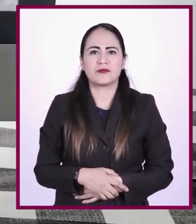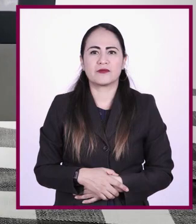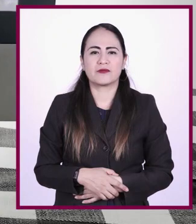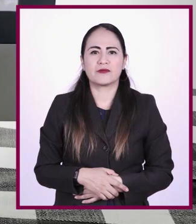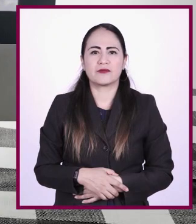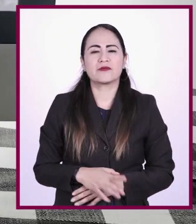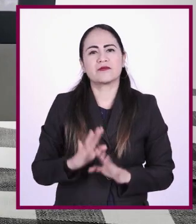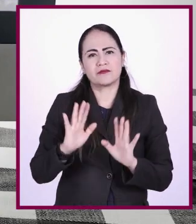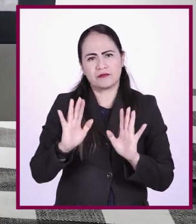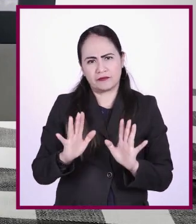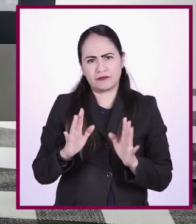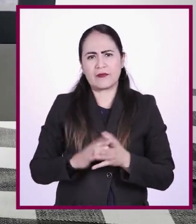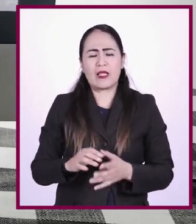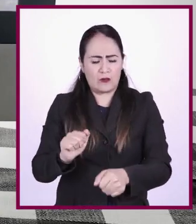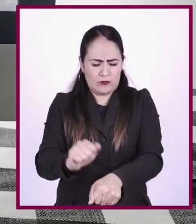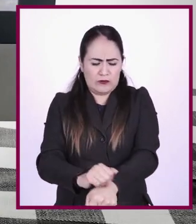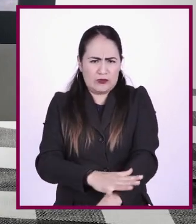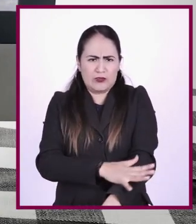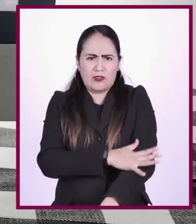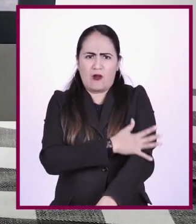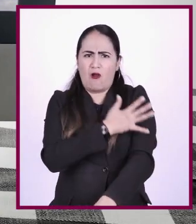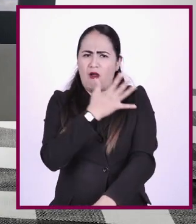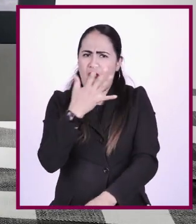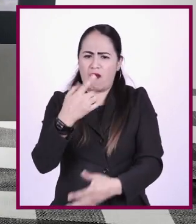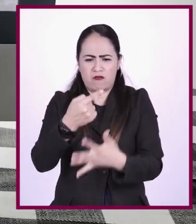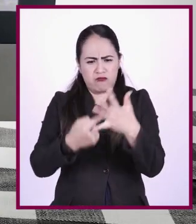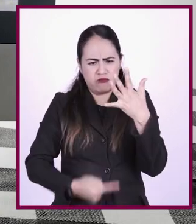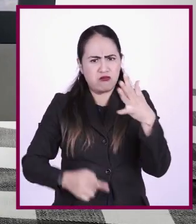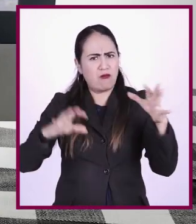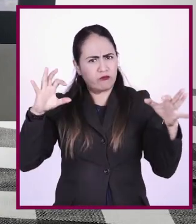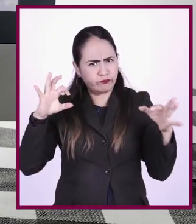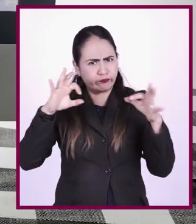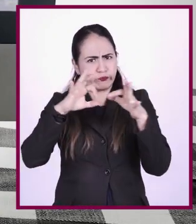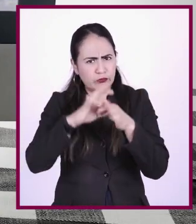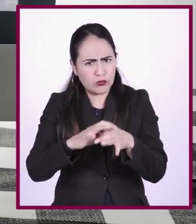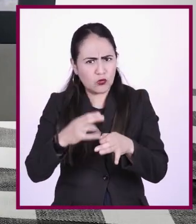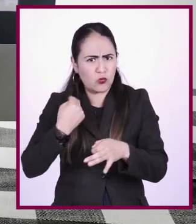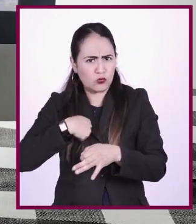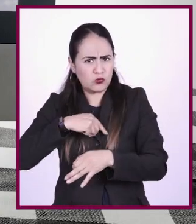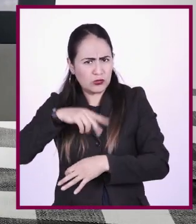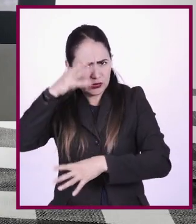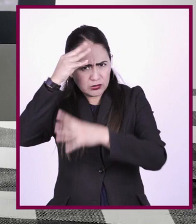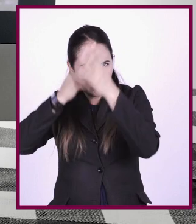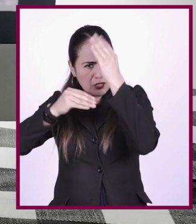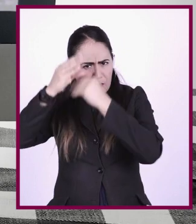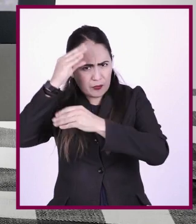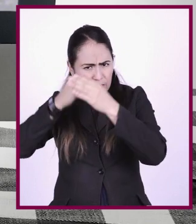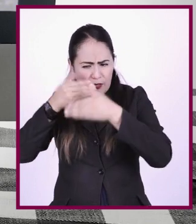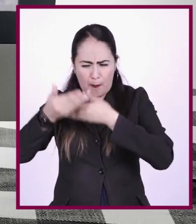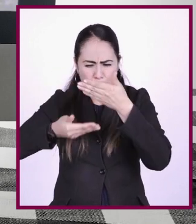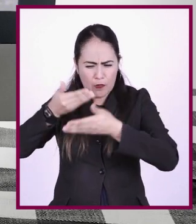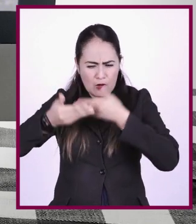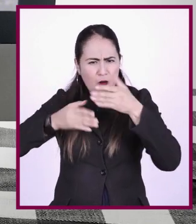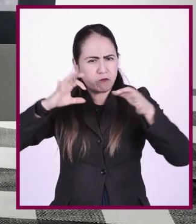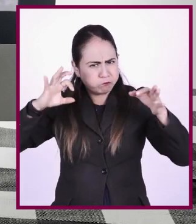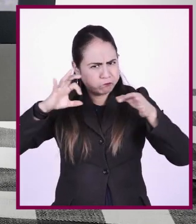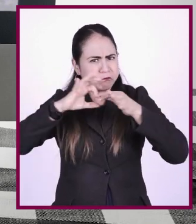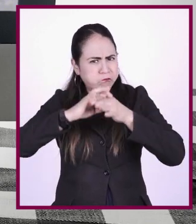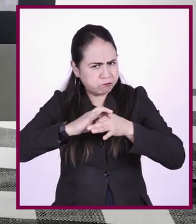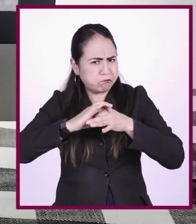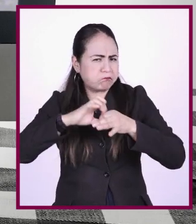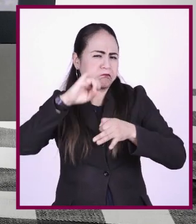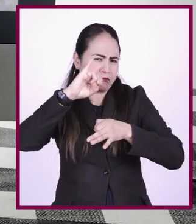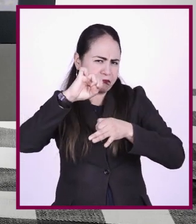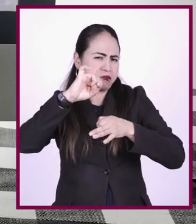Bueno, realmente las emociones están totalmente vinculadas a nuestro proceso de aprendizaje. De entrada, las emociones